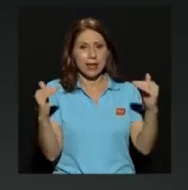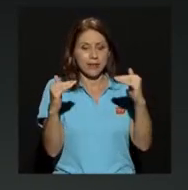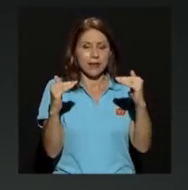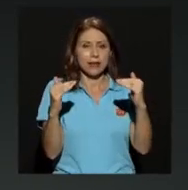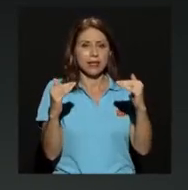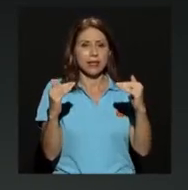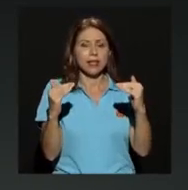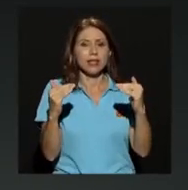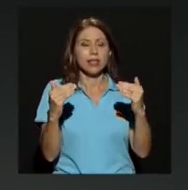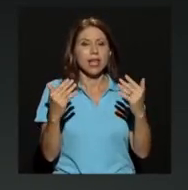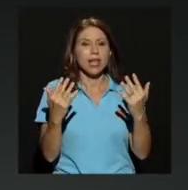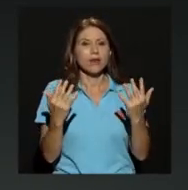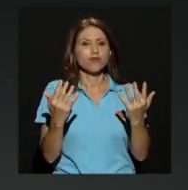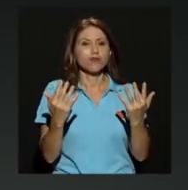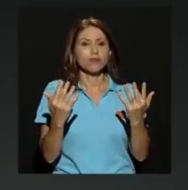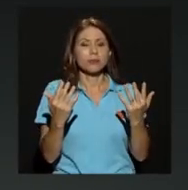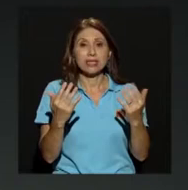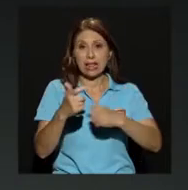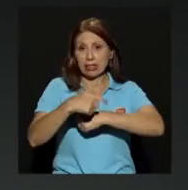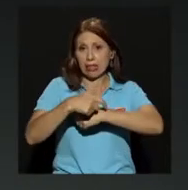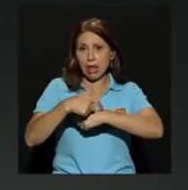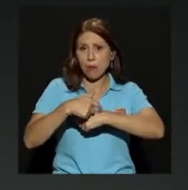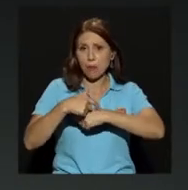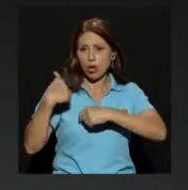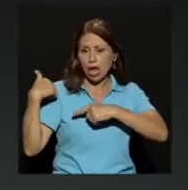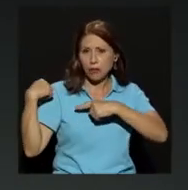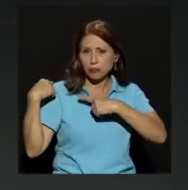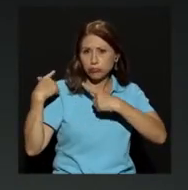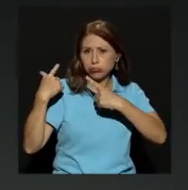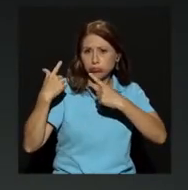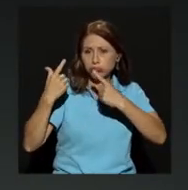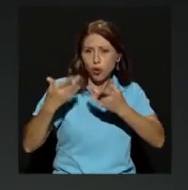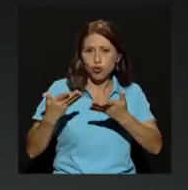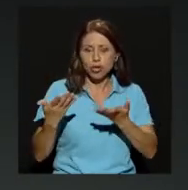los del tiempo que ha corrido